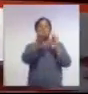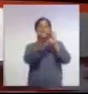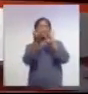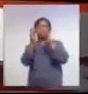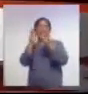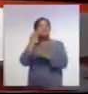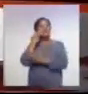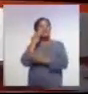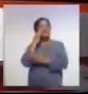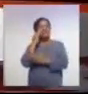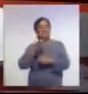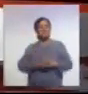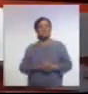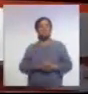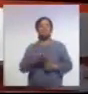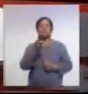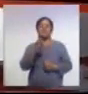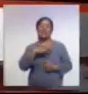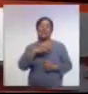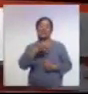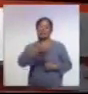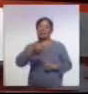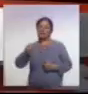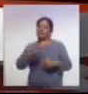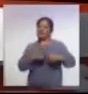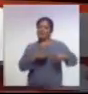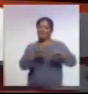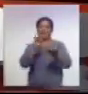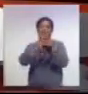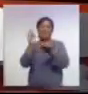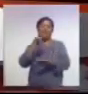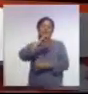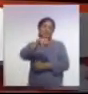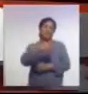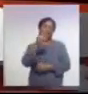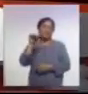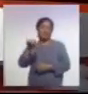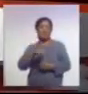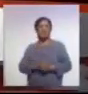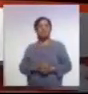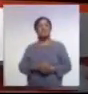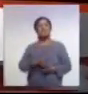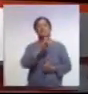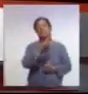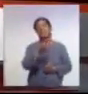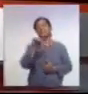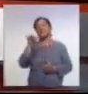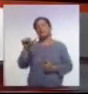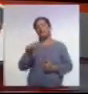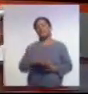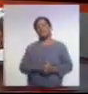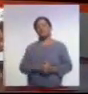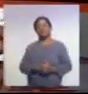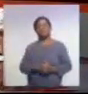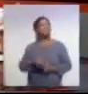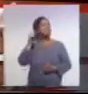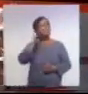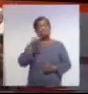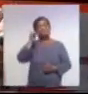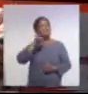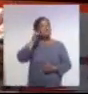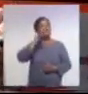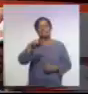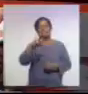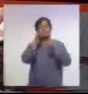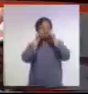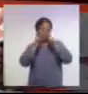través de Facebook. Ahí nos dejaron diferentes saludos. Gracias a Josefina Méndez, también a Reimer Alemán, que constantemente sigue las